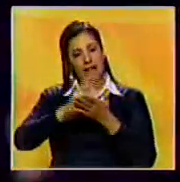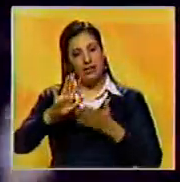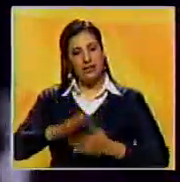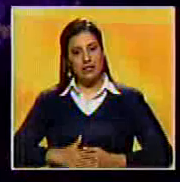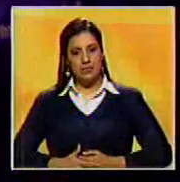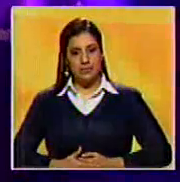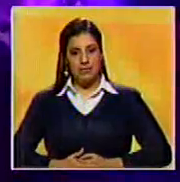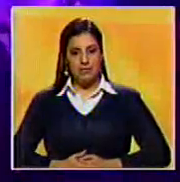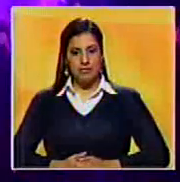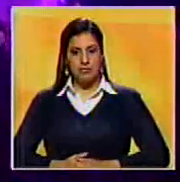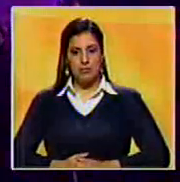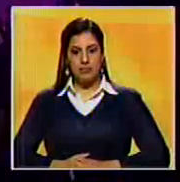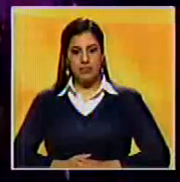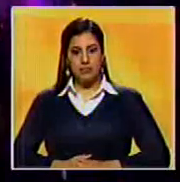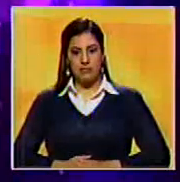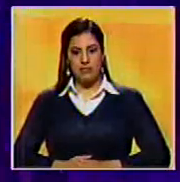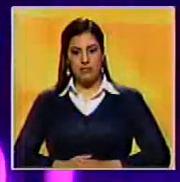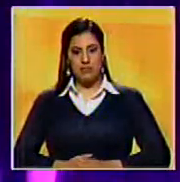gratis.